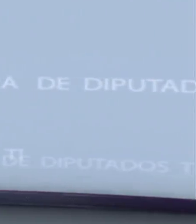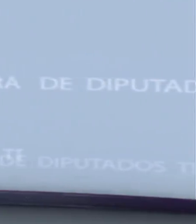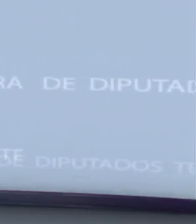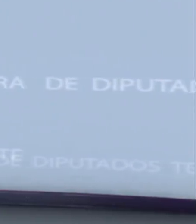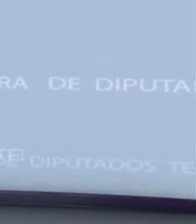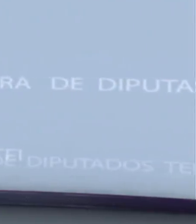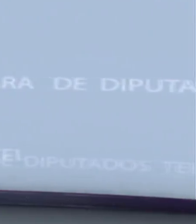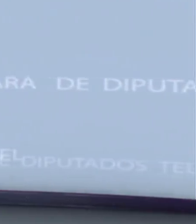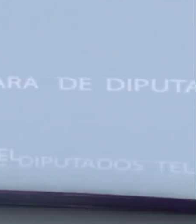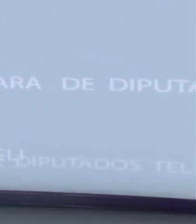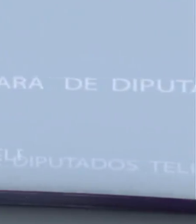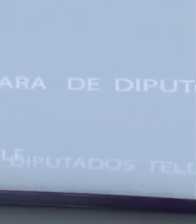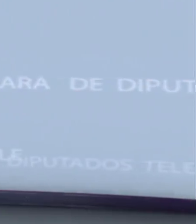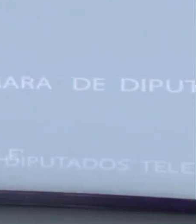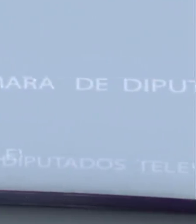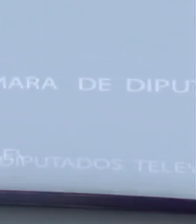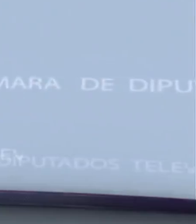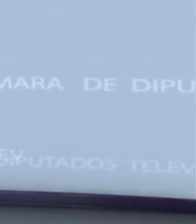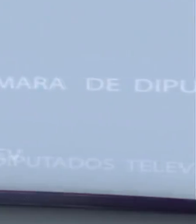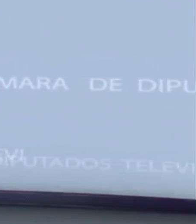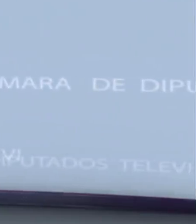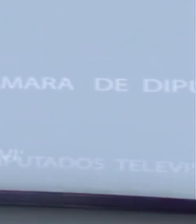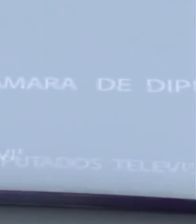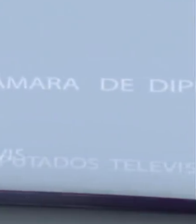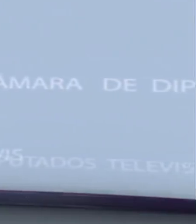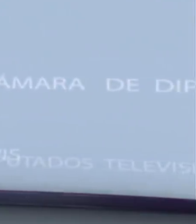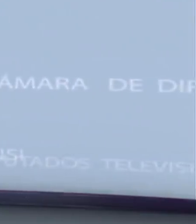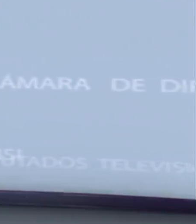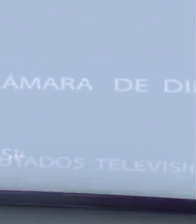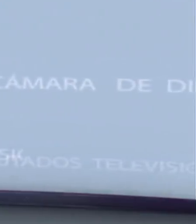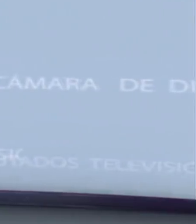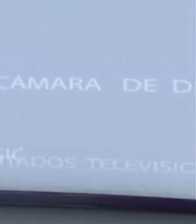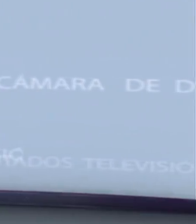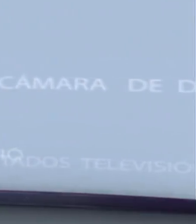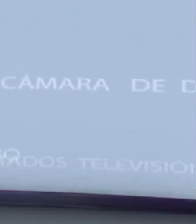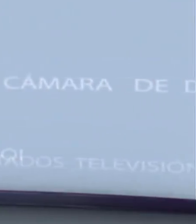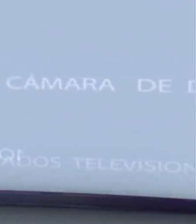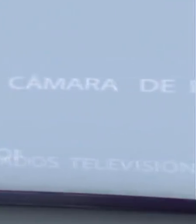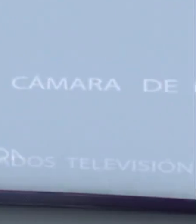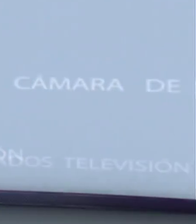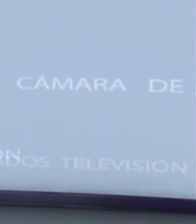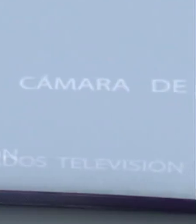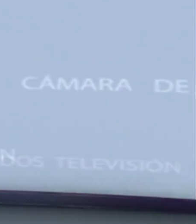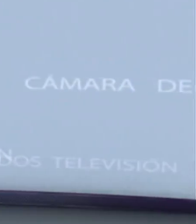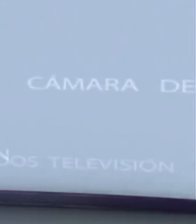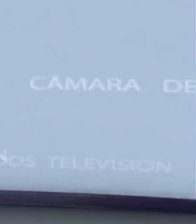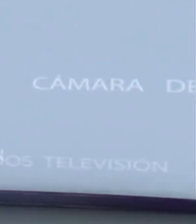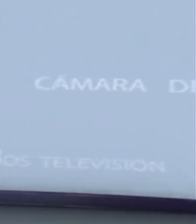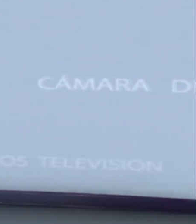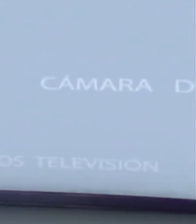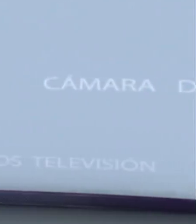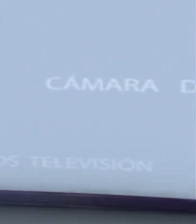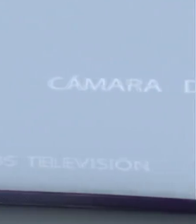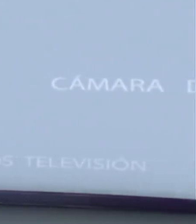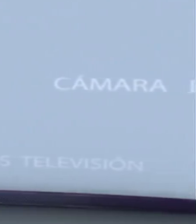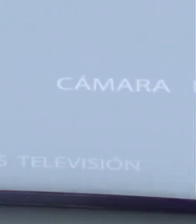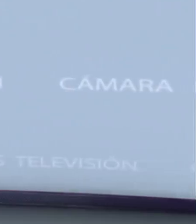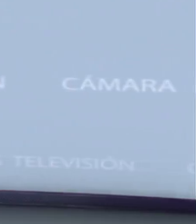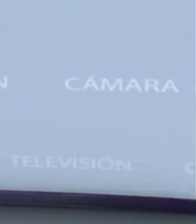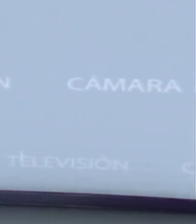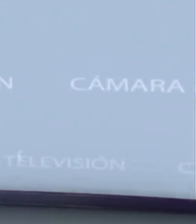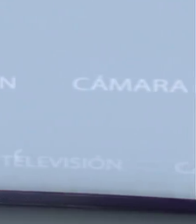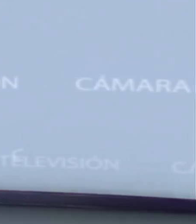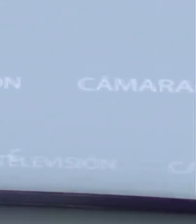especializada en terrorismo y sobre el número de querellas presentadas por el Ministerio del interior distinguiendo En qué lugares se han Interpuesto y respecto de qué